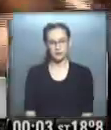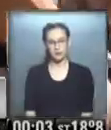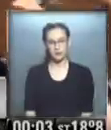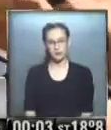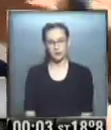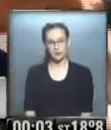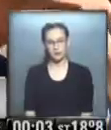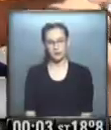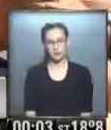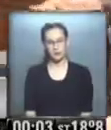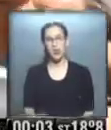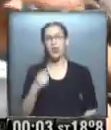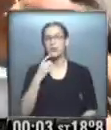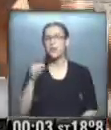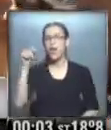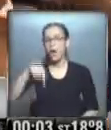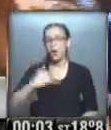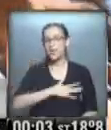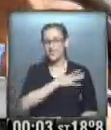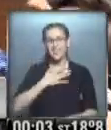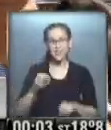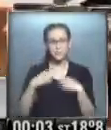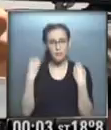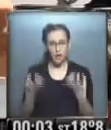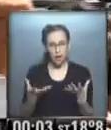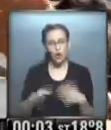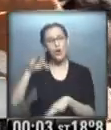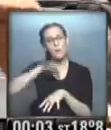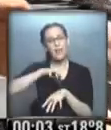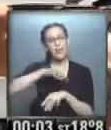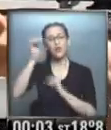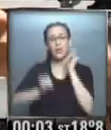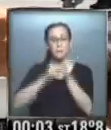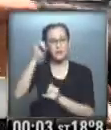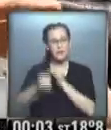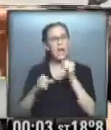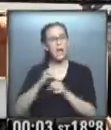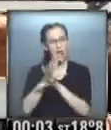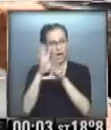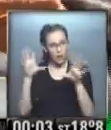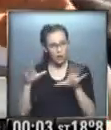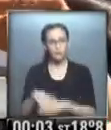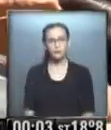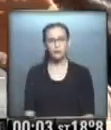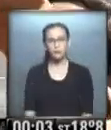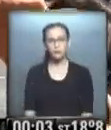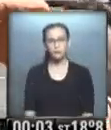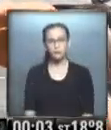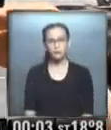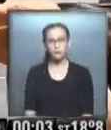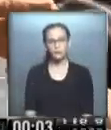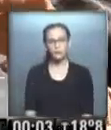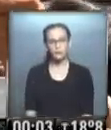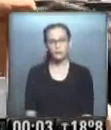un diagnóstico que los médicos lo han explicado con todo profesionalismo, y en ese marco los